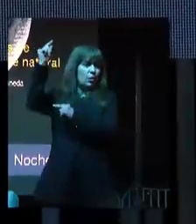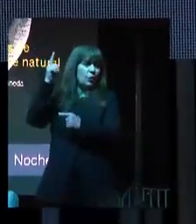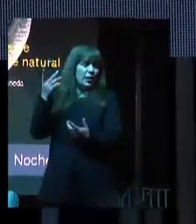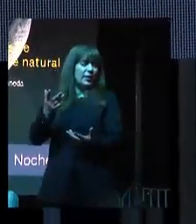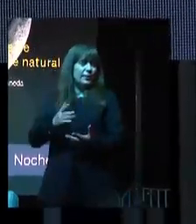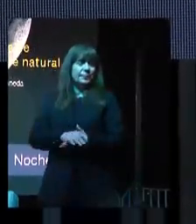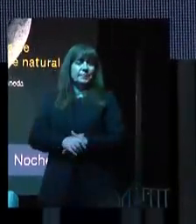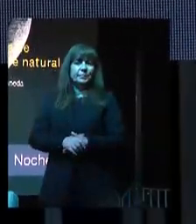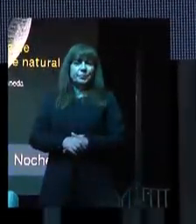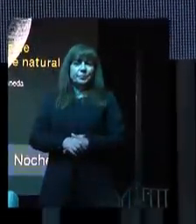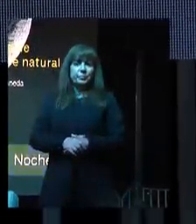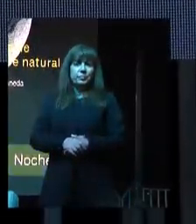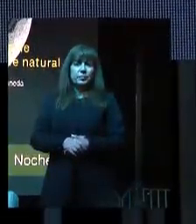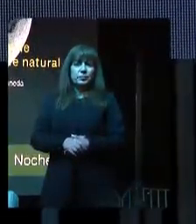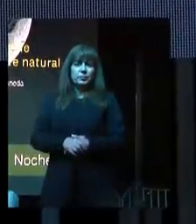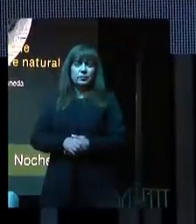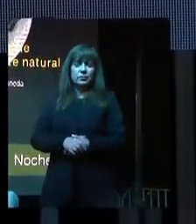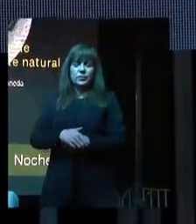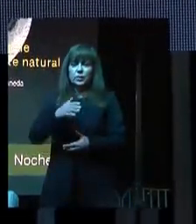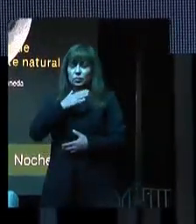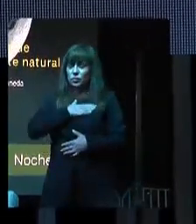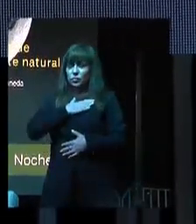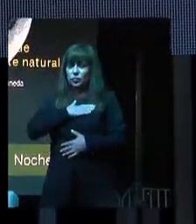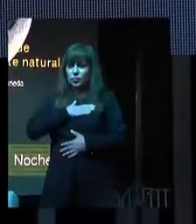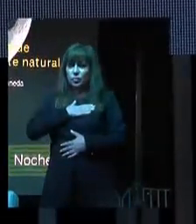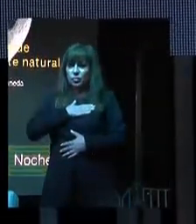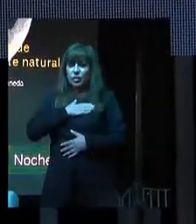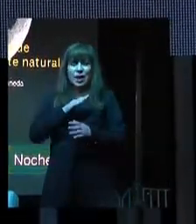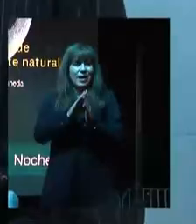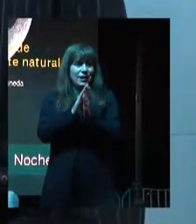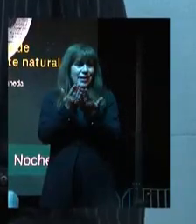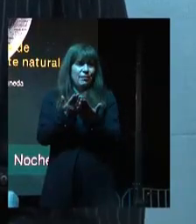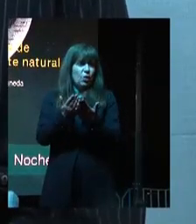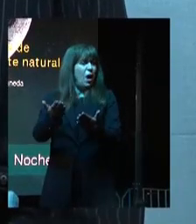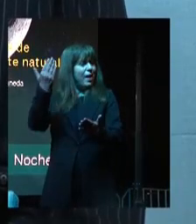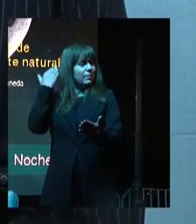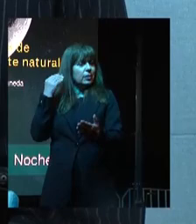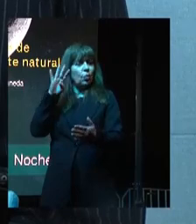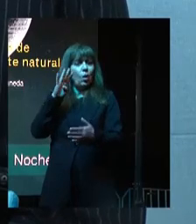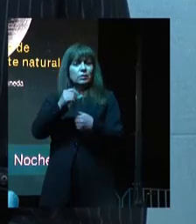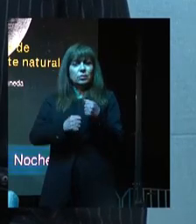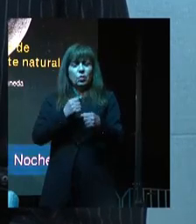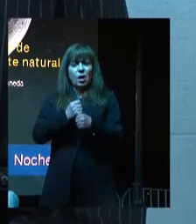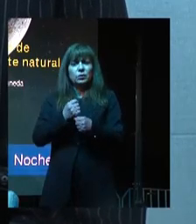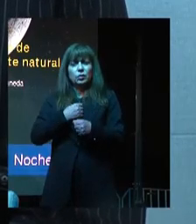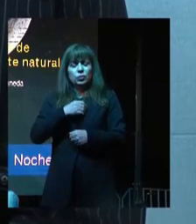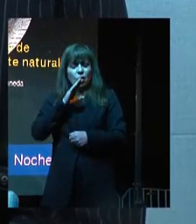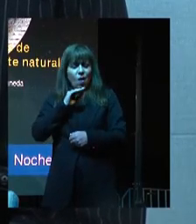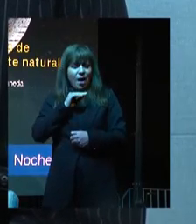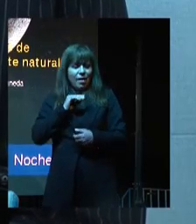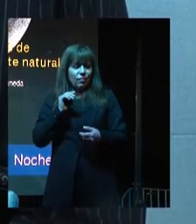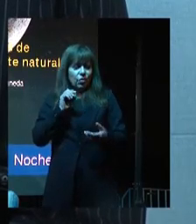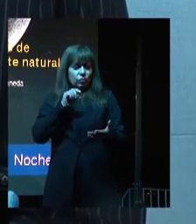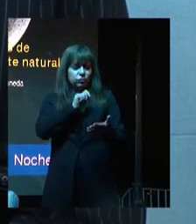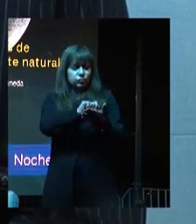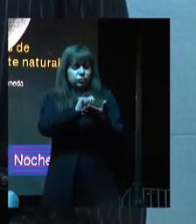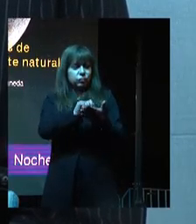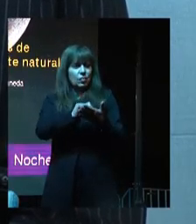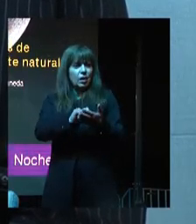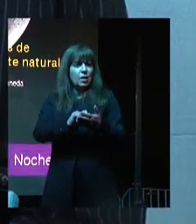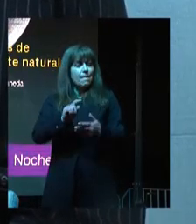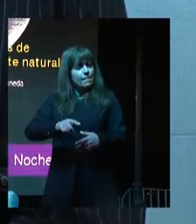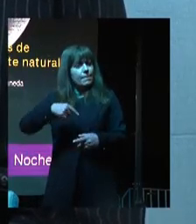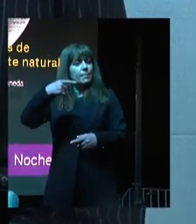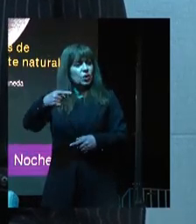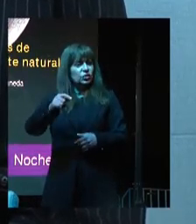una iteración anterior, un libro que escribí ya hace como 4 años, en que hablo de que el próximo